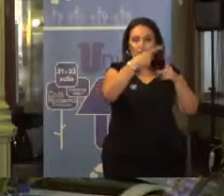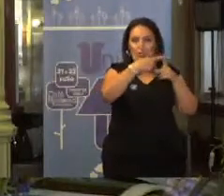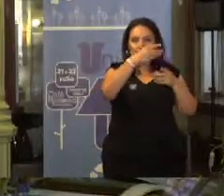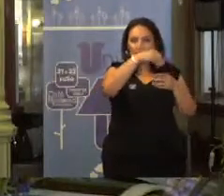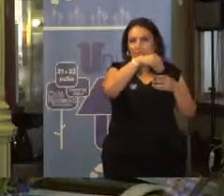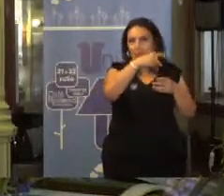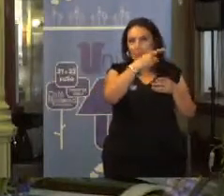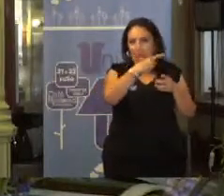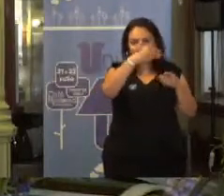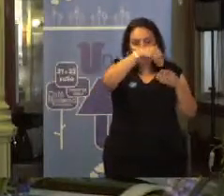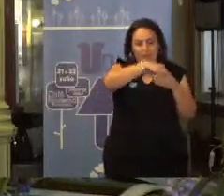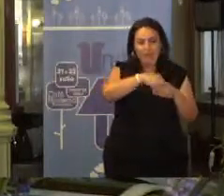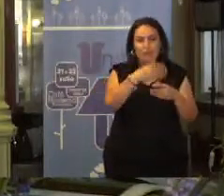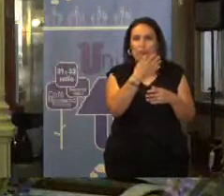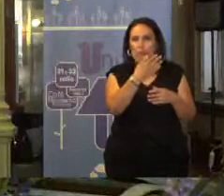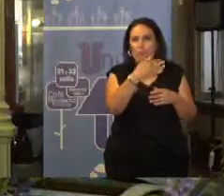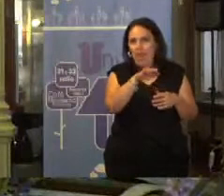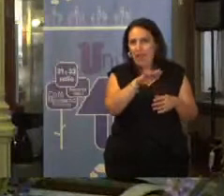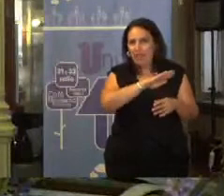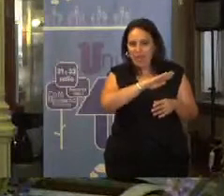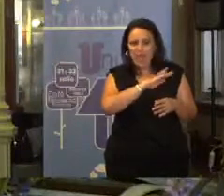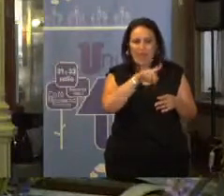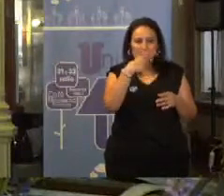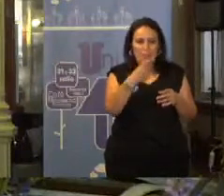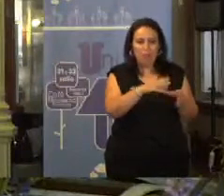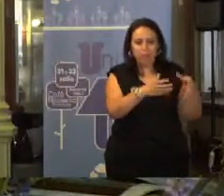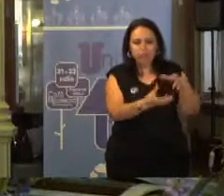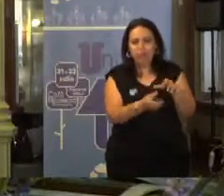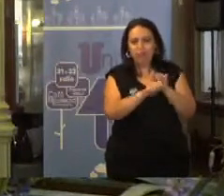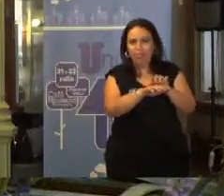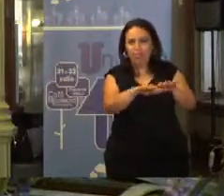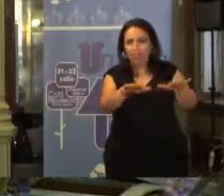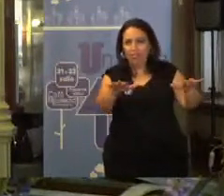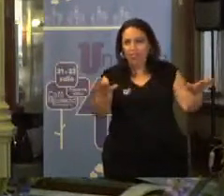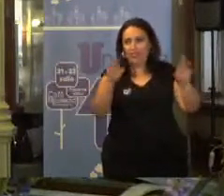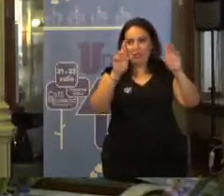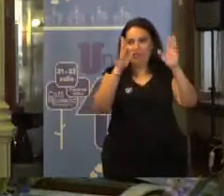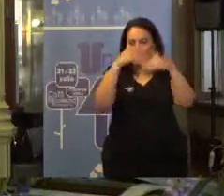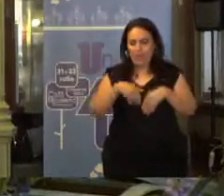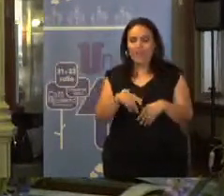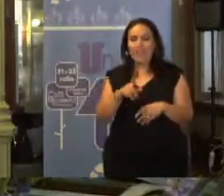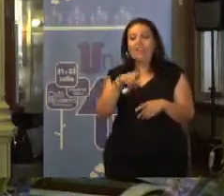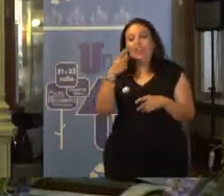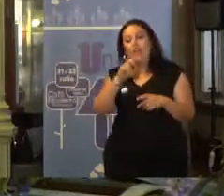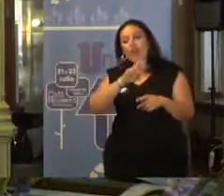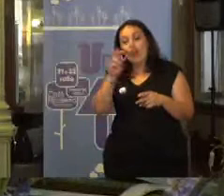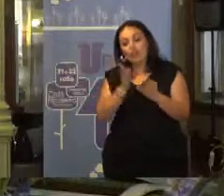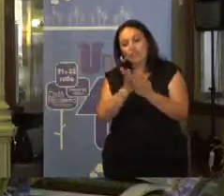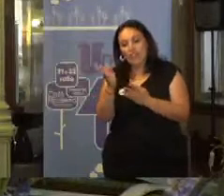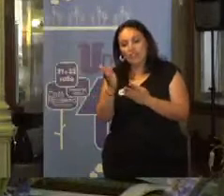terra e só queda esperanza, e por riba pois a xente queda sen esperanza. O outro é pois que o que lle dá que un cofre con todos os